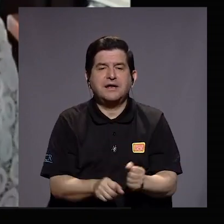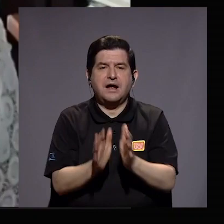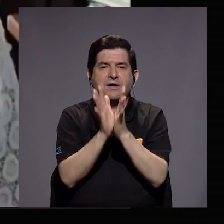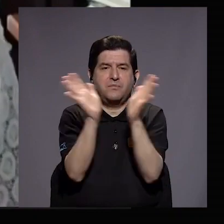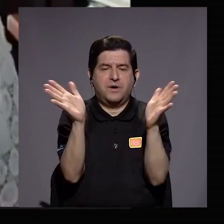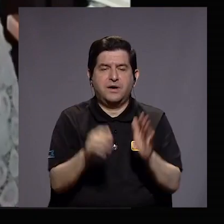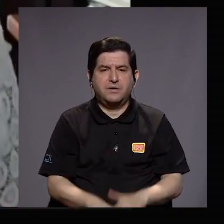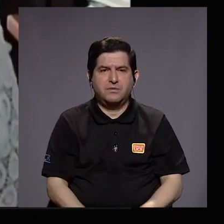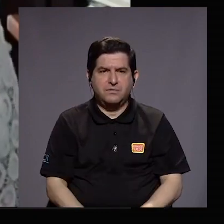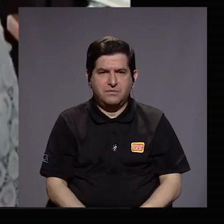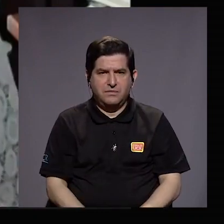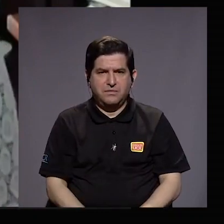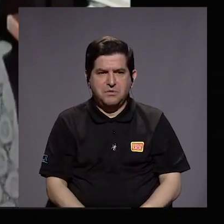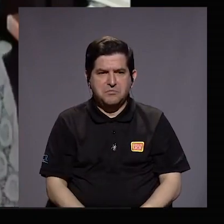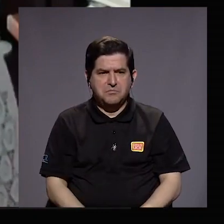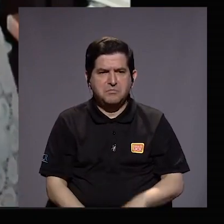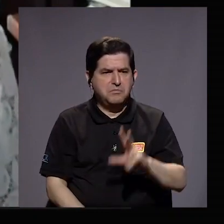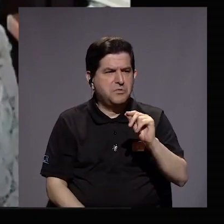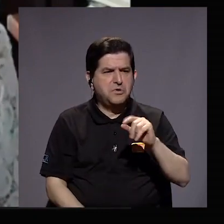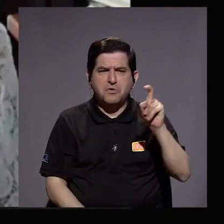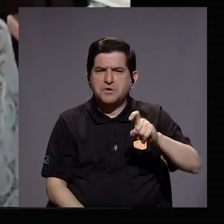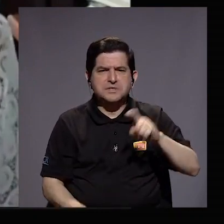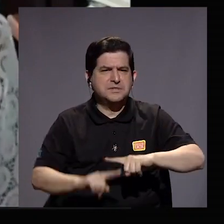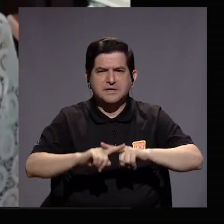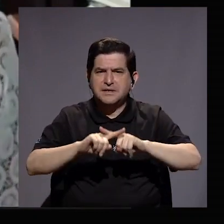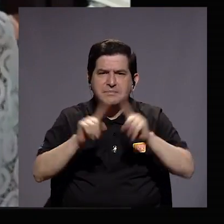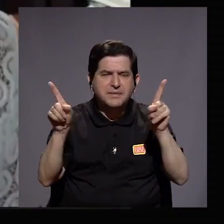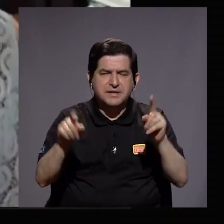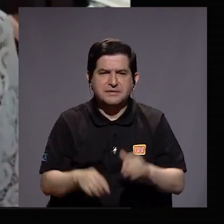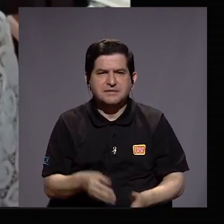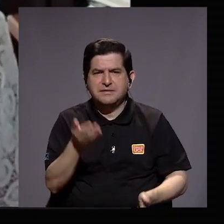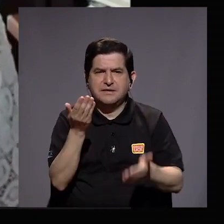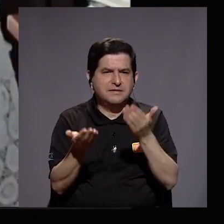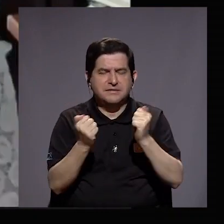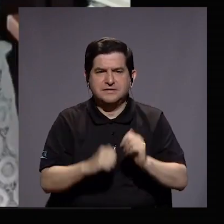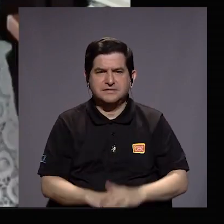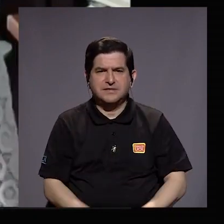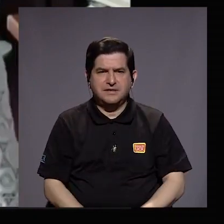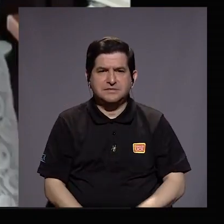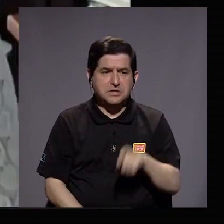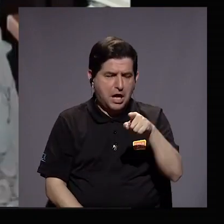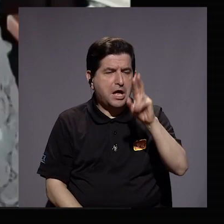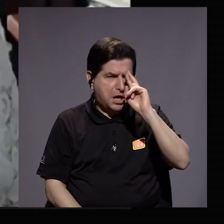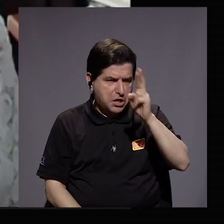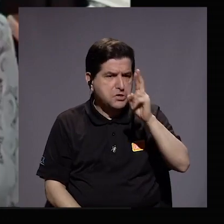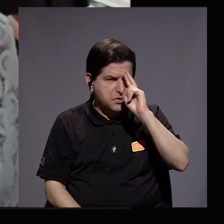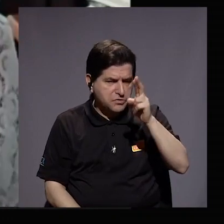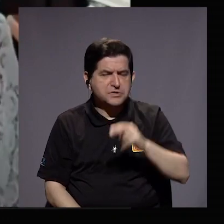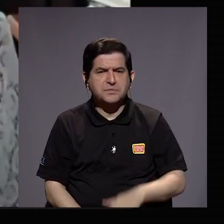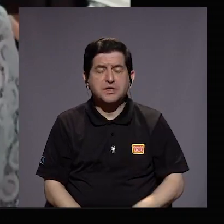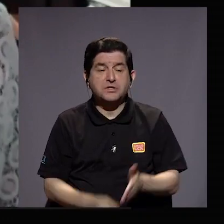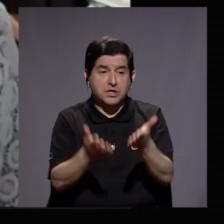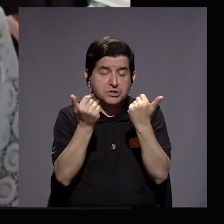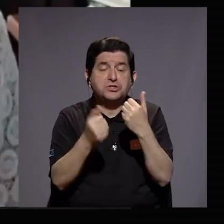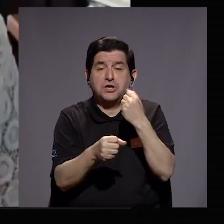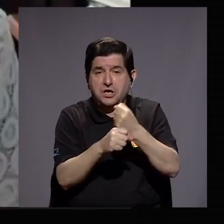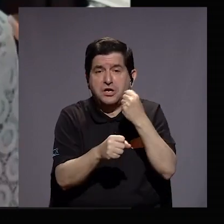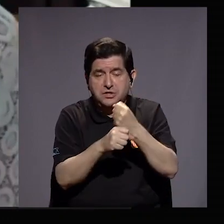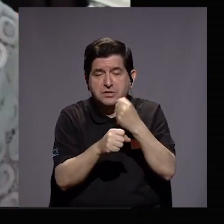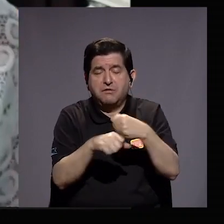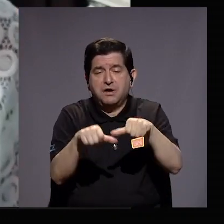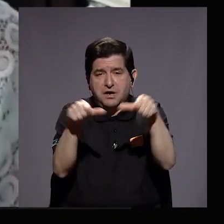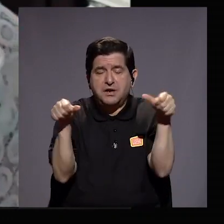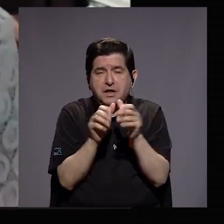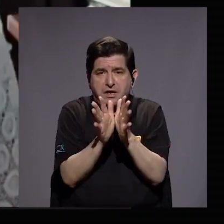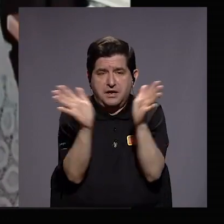cargo público. No había tampoco diferencias que sintieran ellas que podían ser reprochadas si